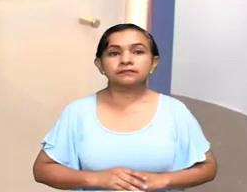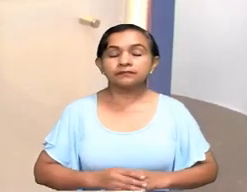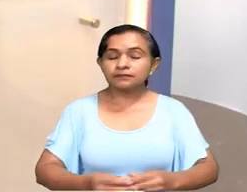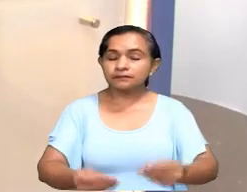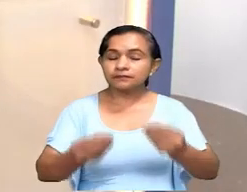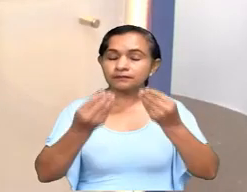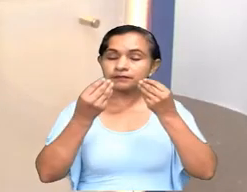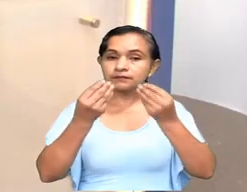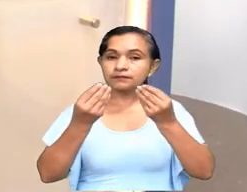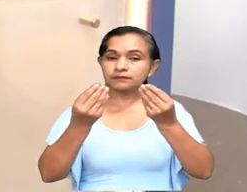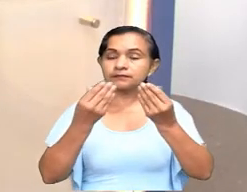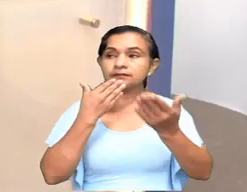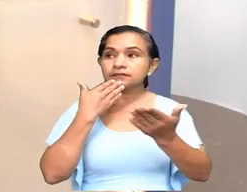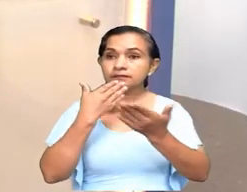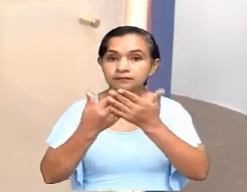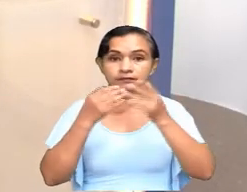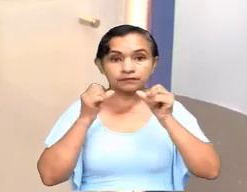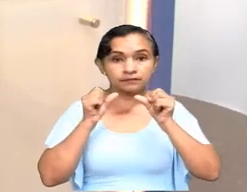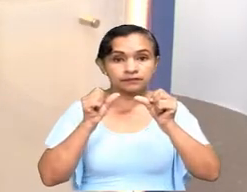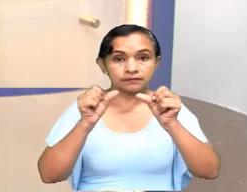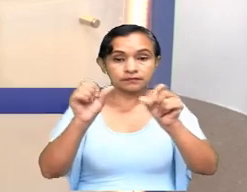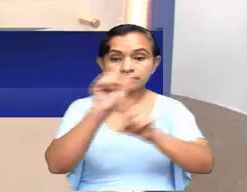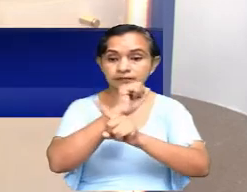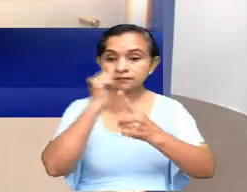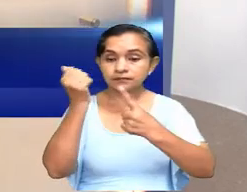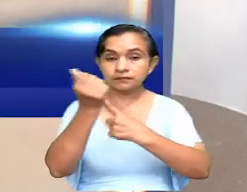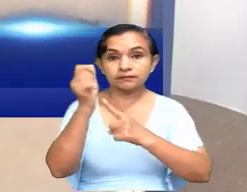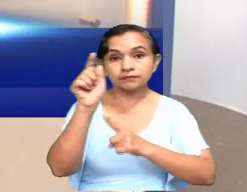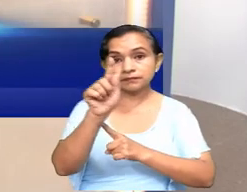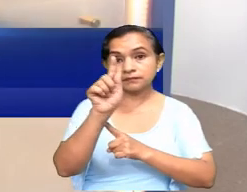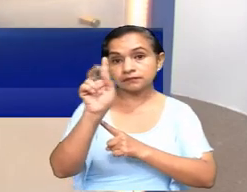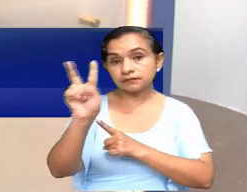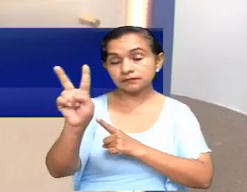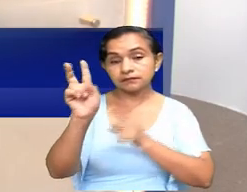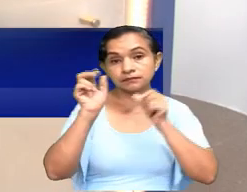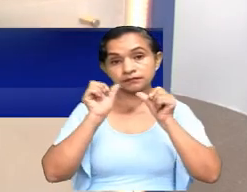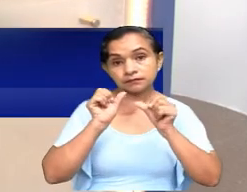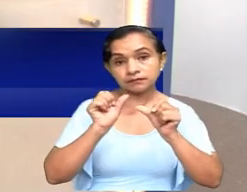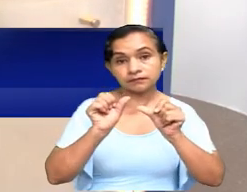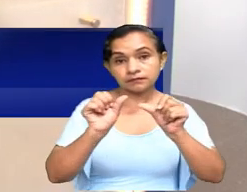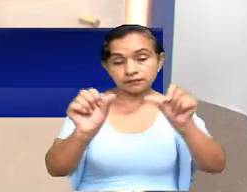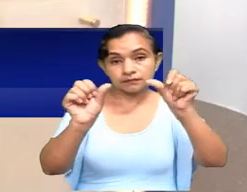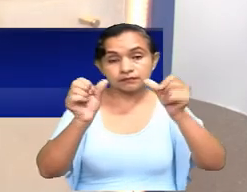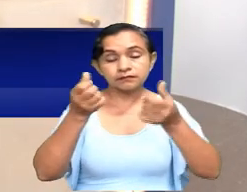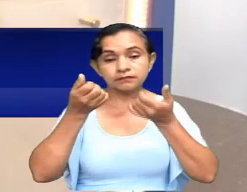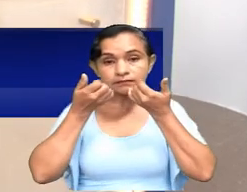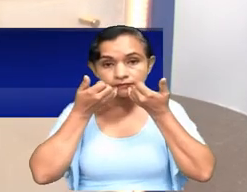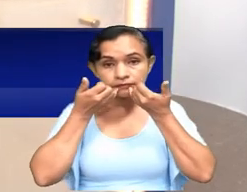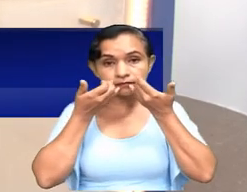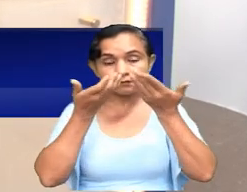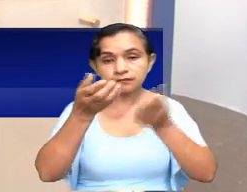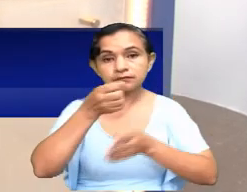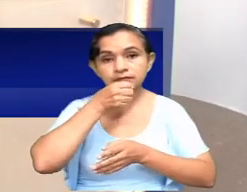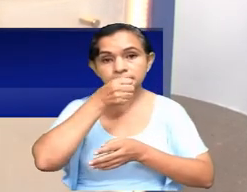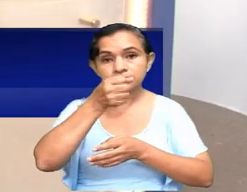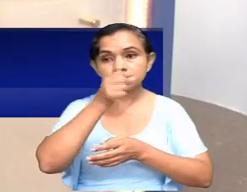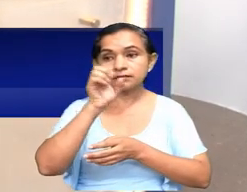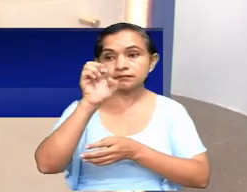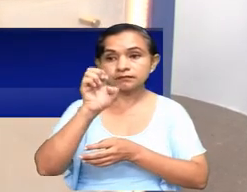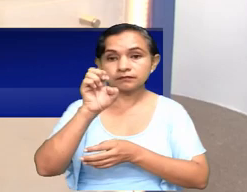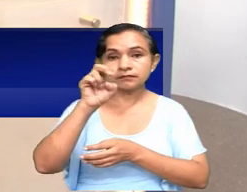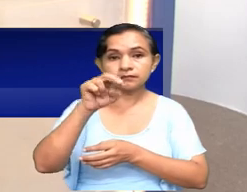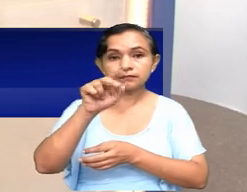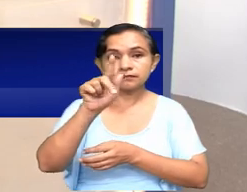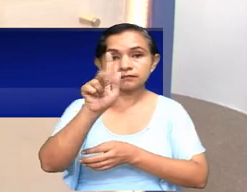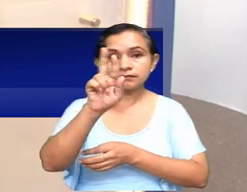Muchas gracias por continuar informándose a través de Noticias Asamblea TV. Continuamos con nuestro proceso informativo porque Enatrel abrió a